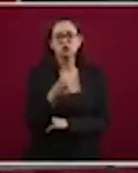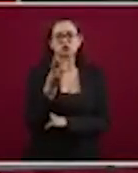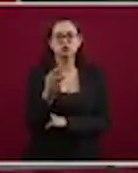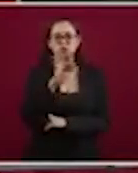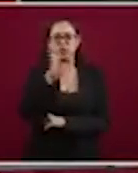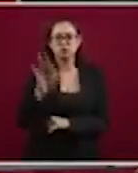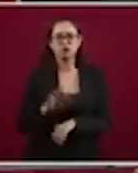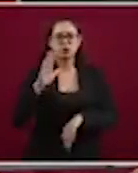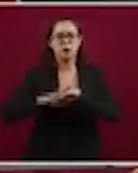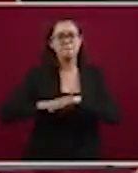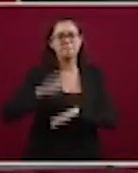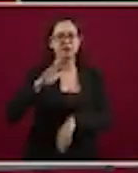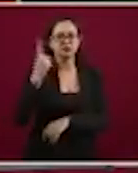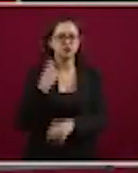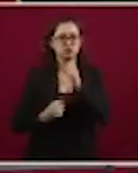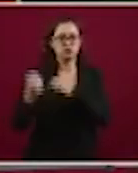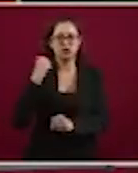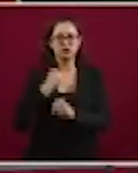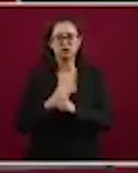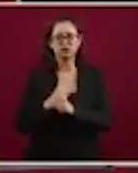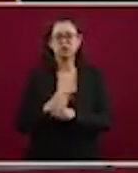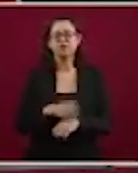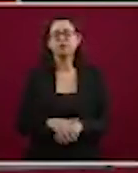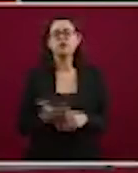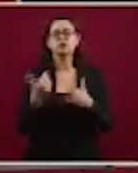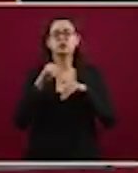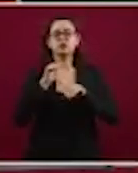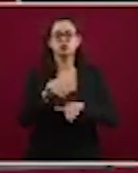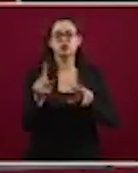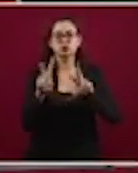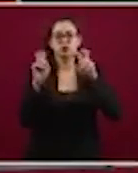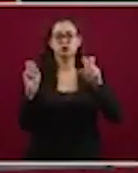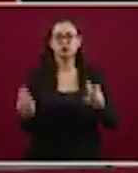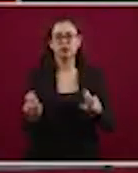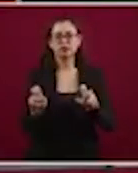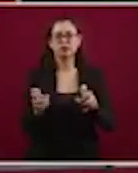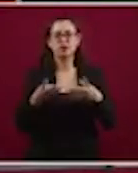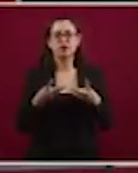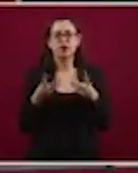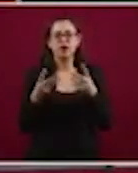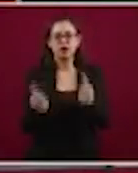12.3% más que el año pasado. En materia de gasto medio,